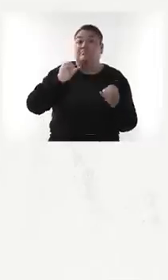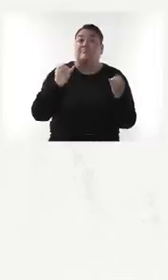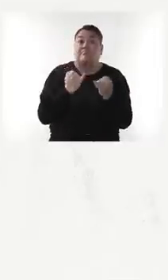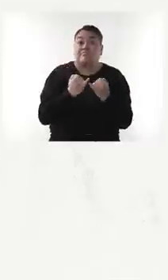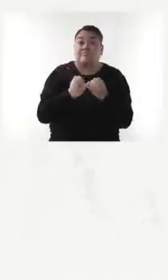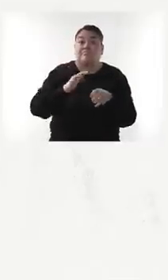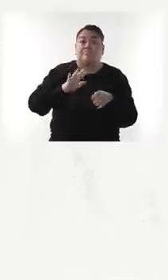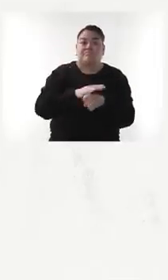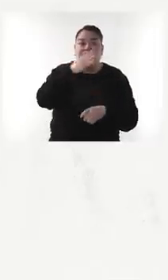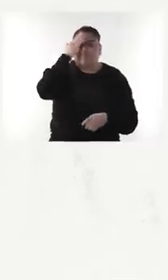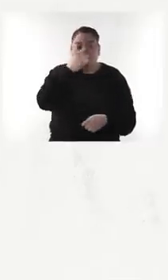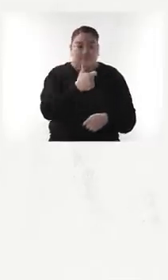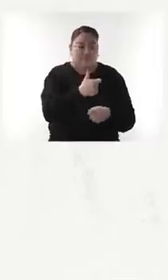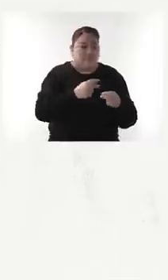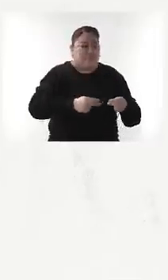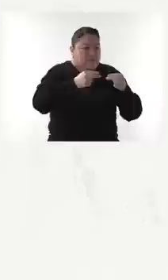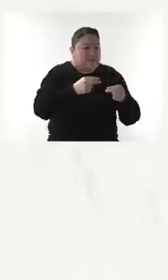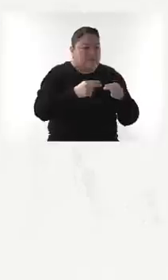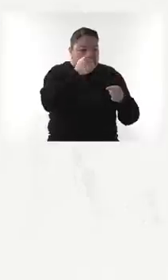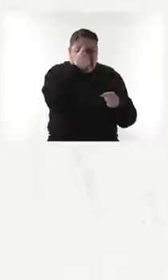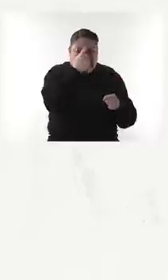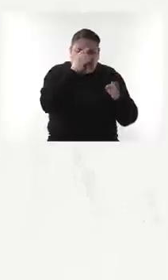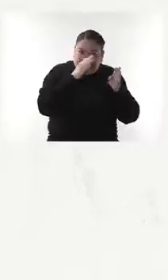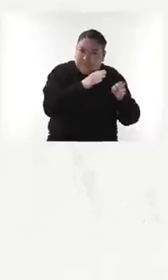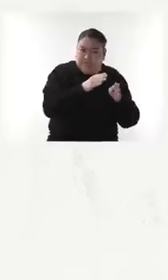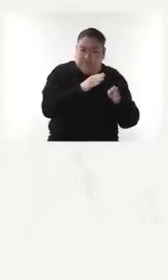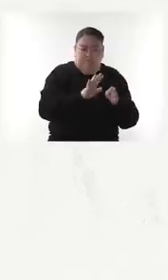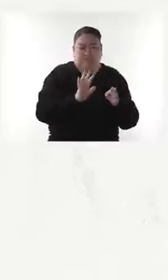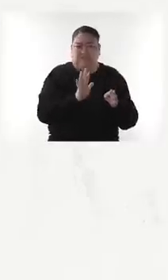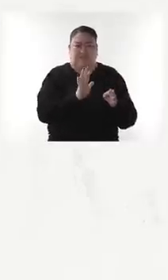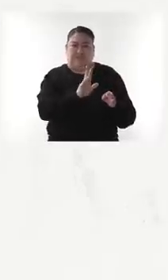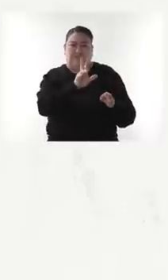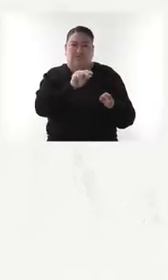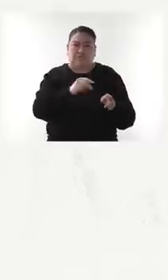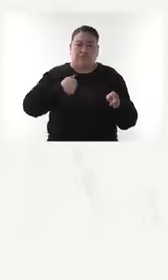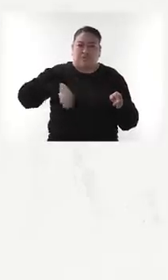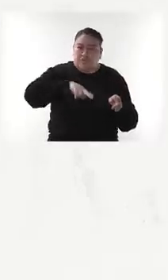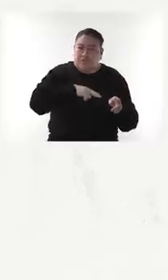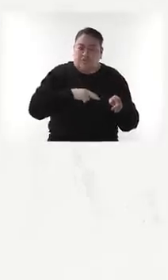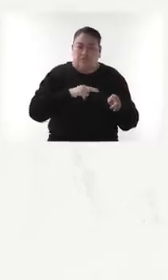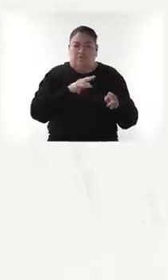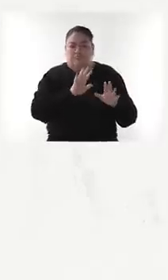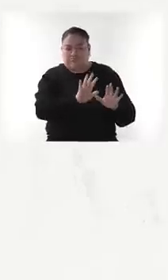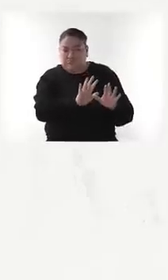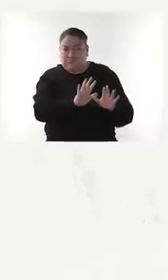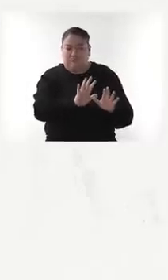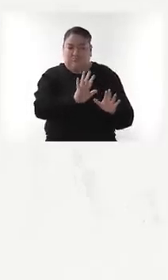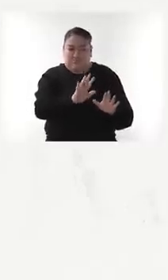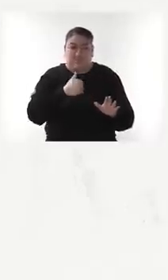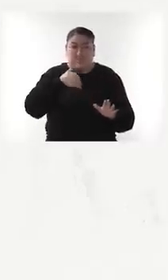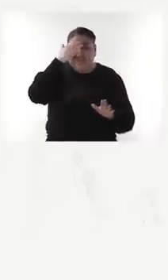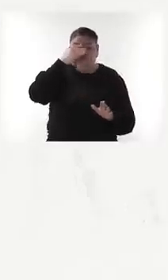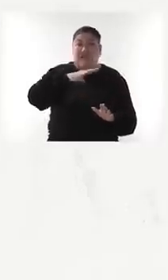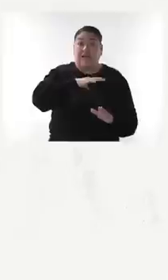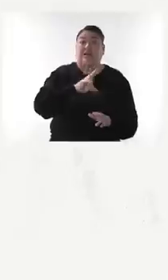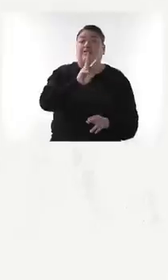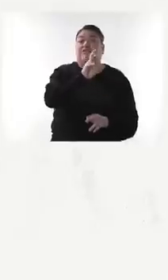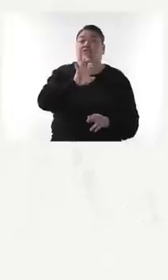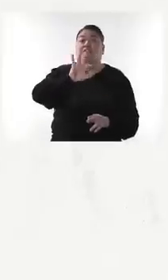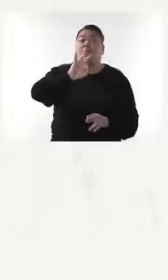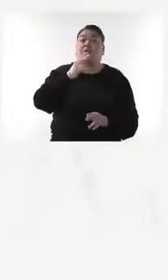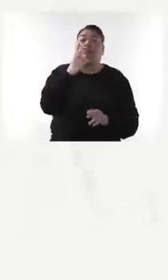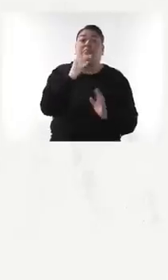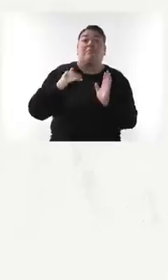en lo económico, comercial, que hoy es lo que menos importa, hemos hablado de 242 millones